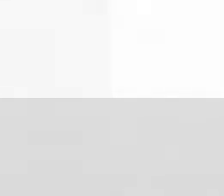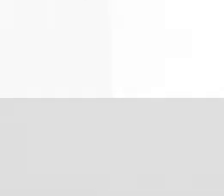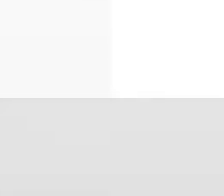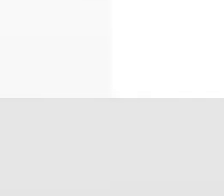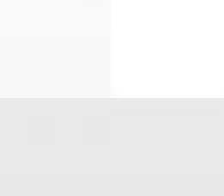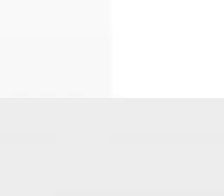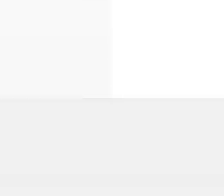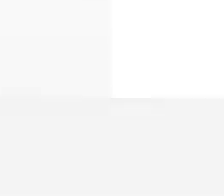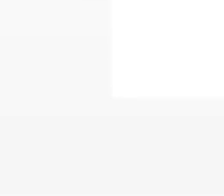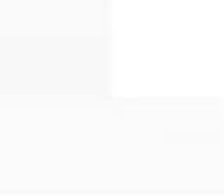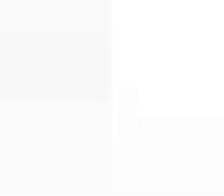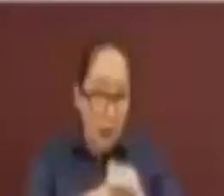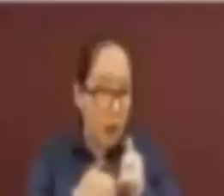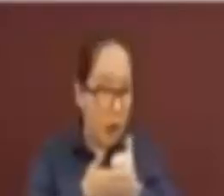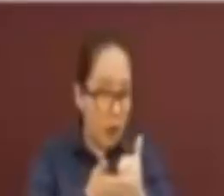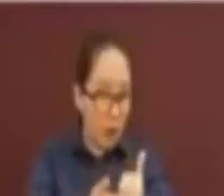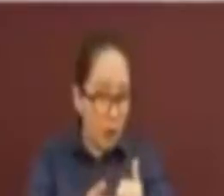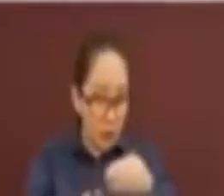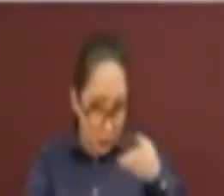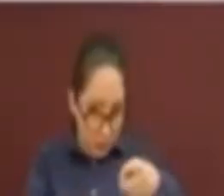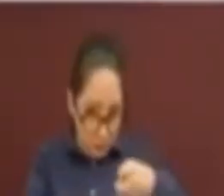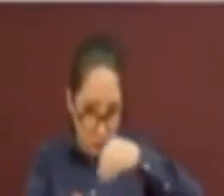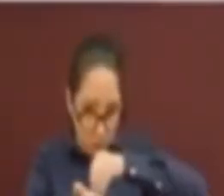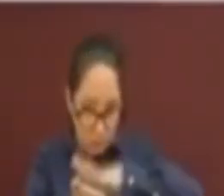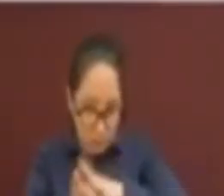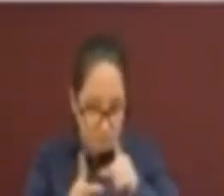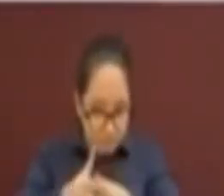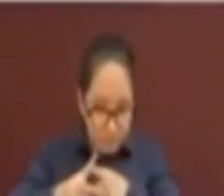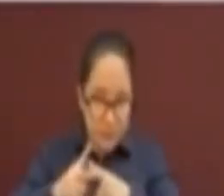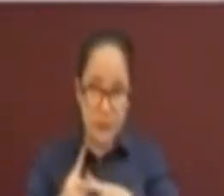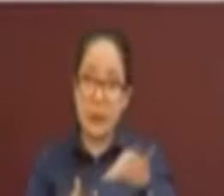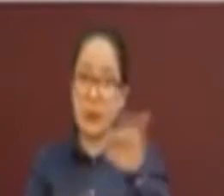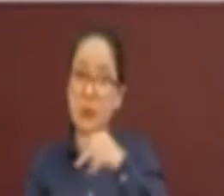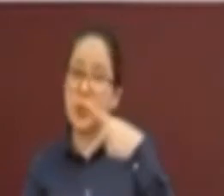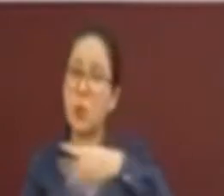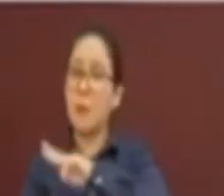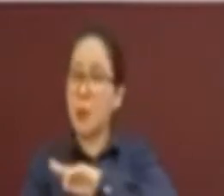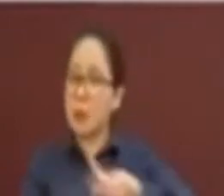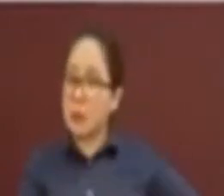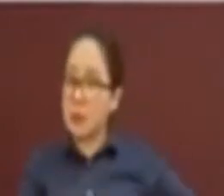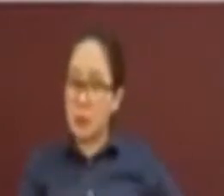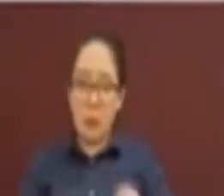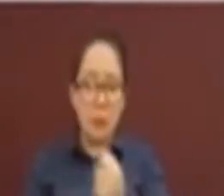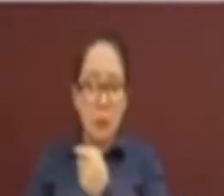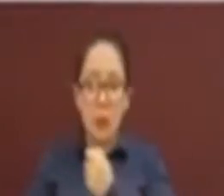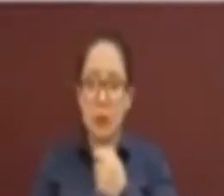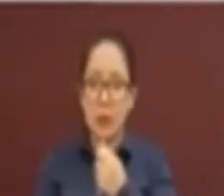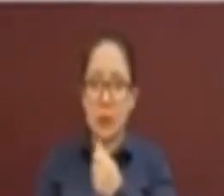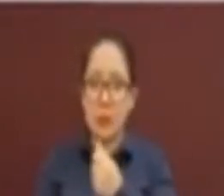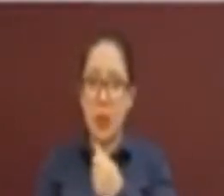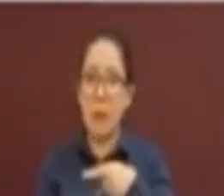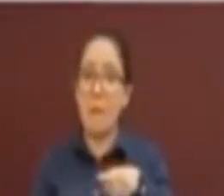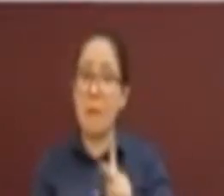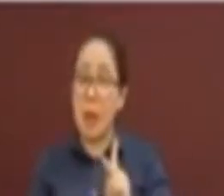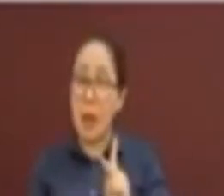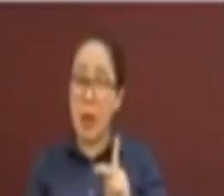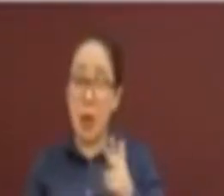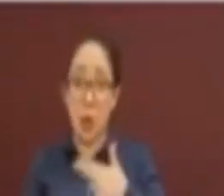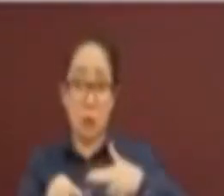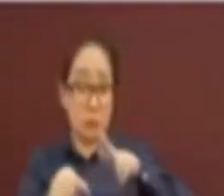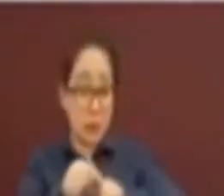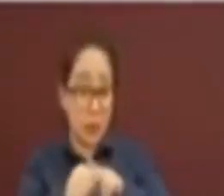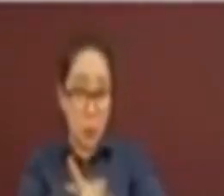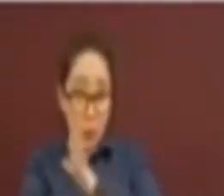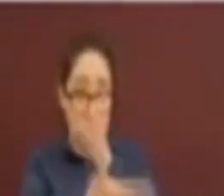de julio al 2 de agosto miren ustedes ciento municipio tiene pocos casos pero el hospital en el que te van a atender